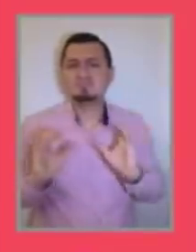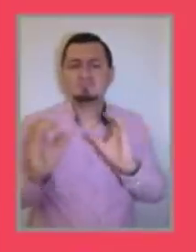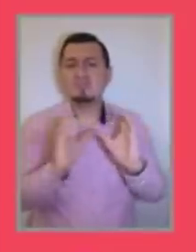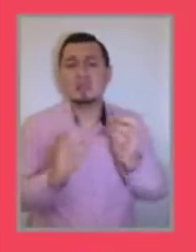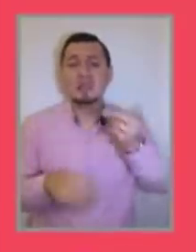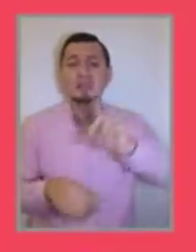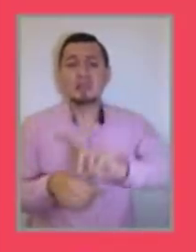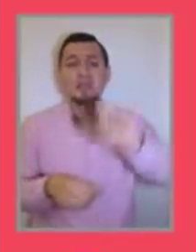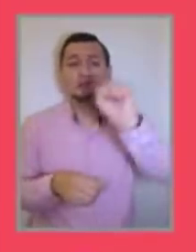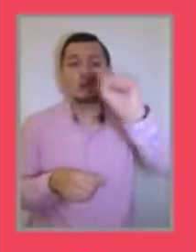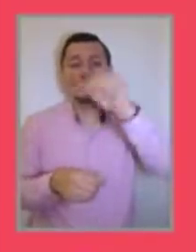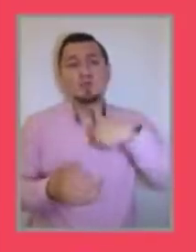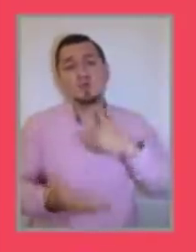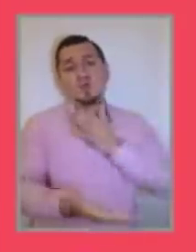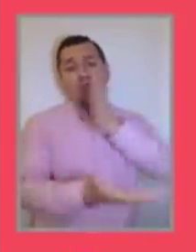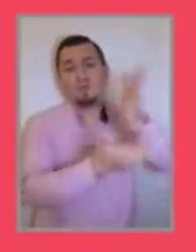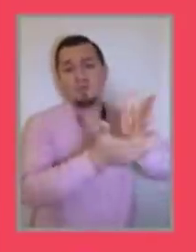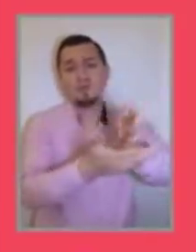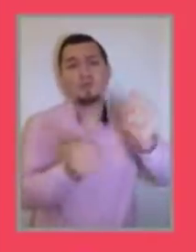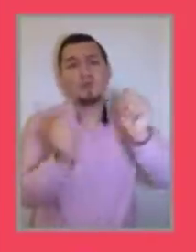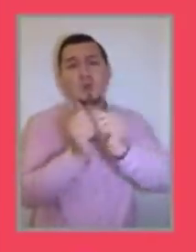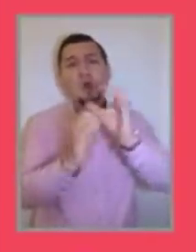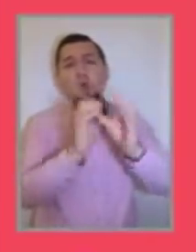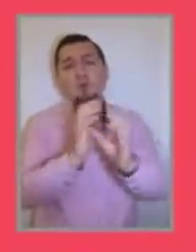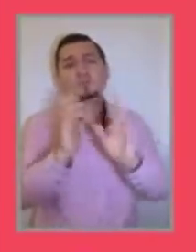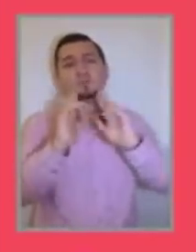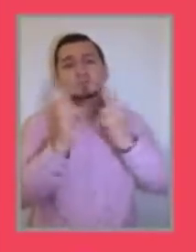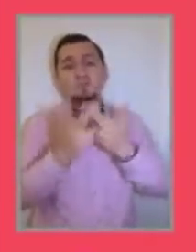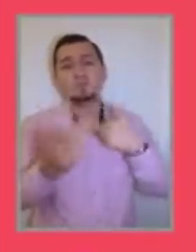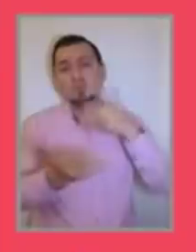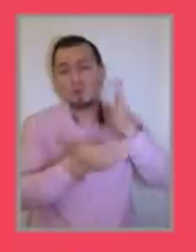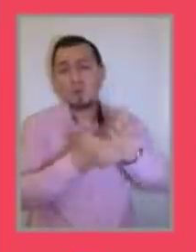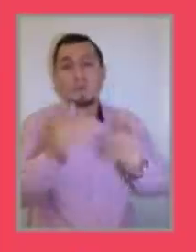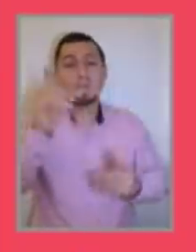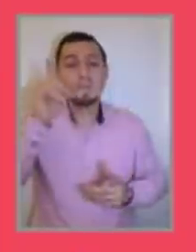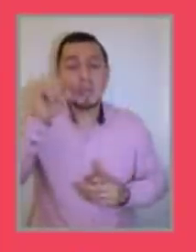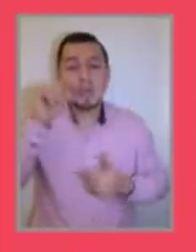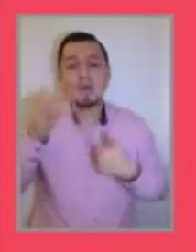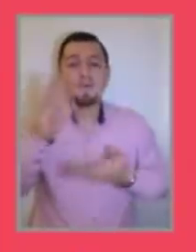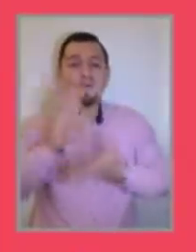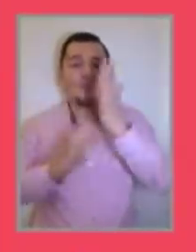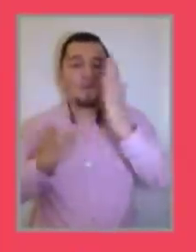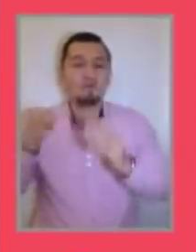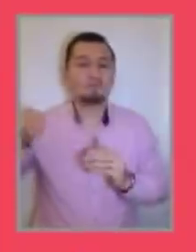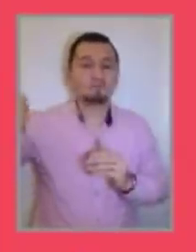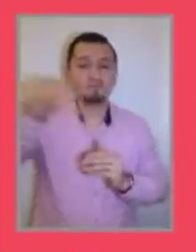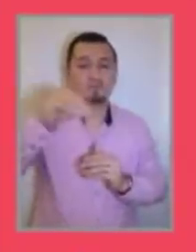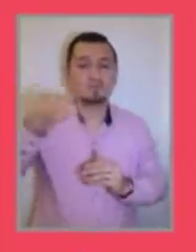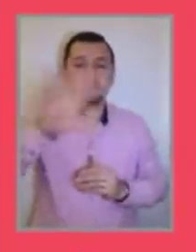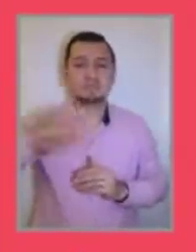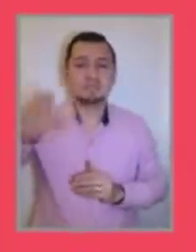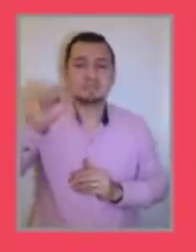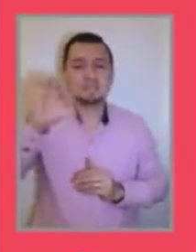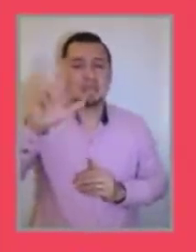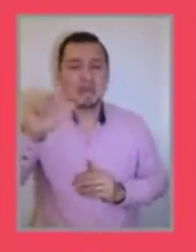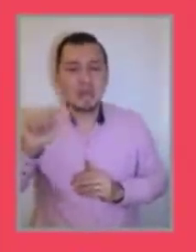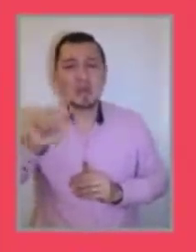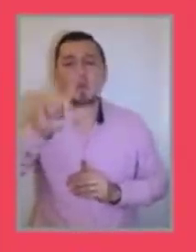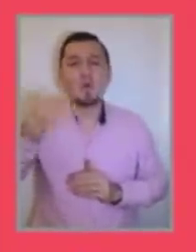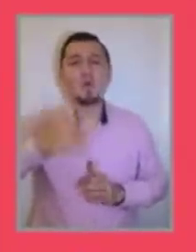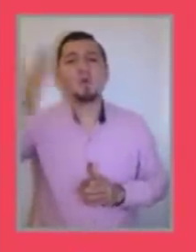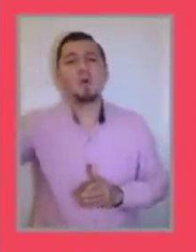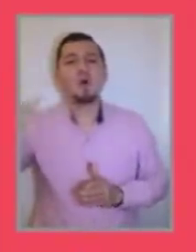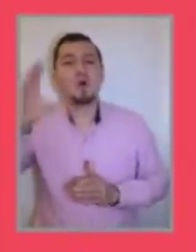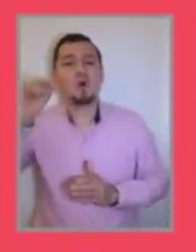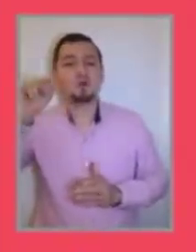día sábado con el presidente municipal viendo algunos pendientes. Mañana voy de gira a la sierra, y luego vamos hacia la costa.